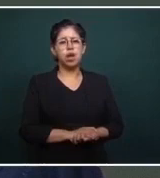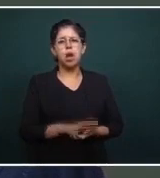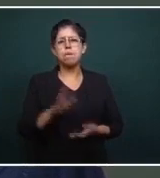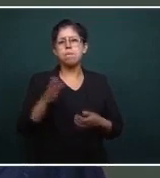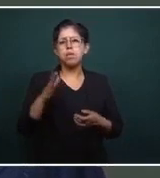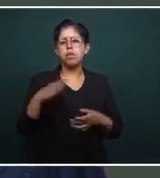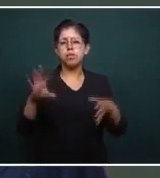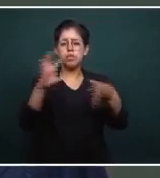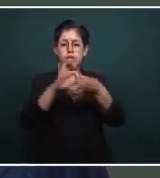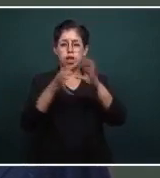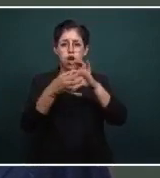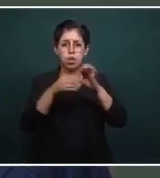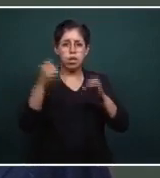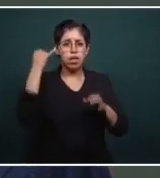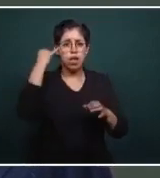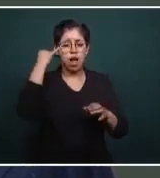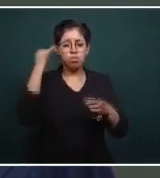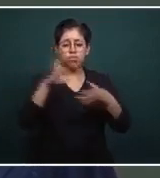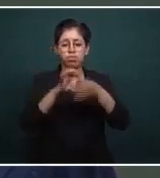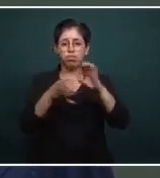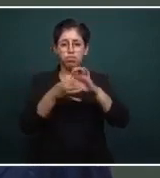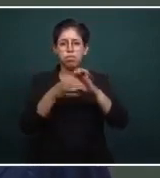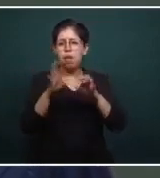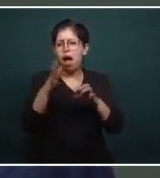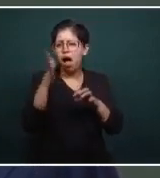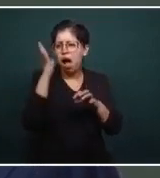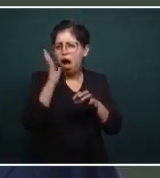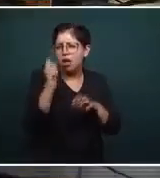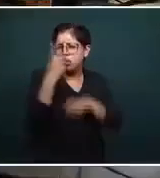Olimpiada de Japón, poco más de un año,